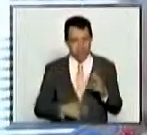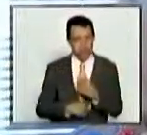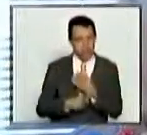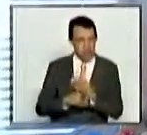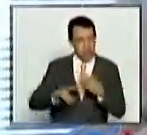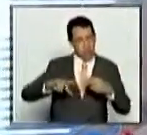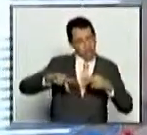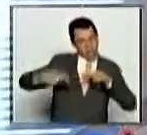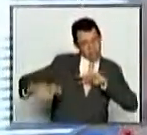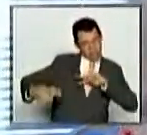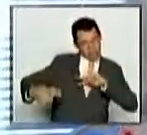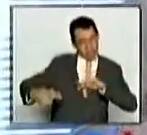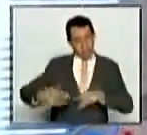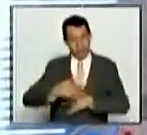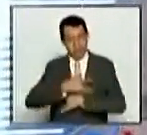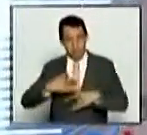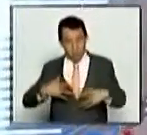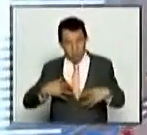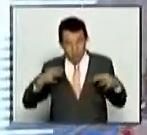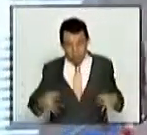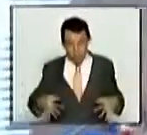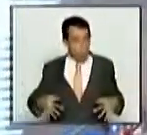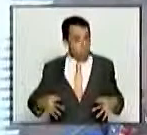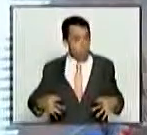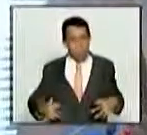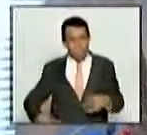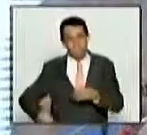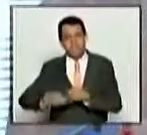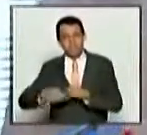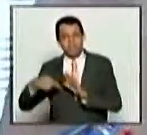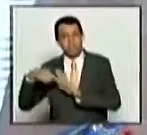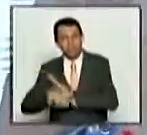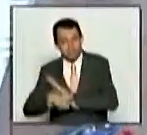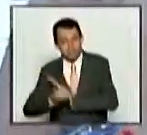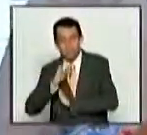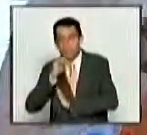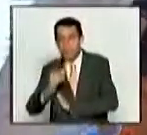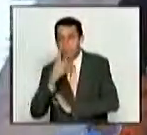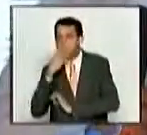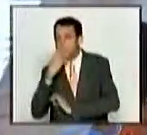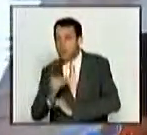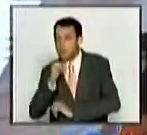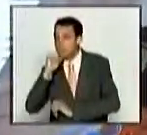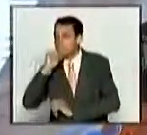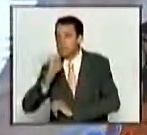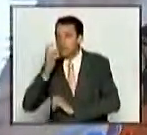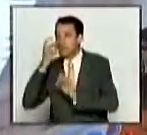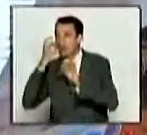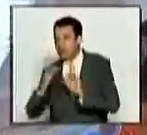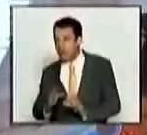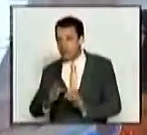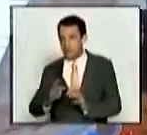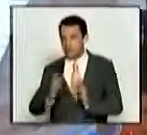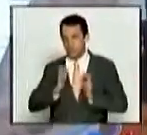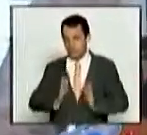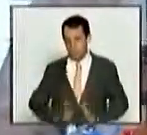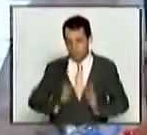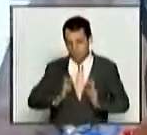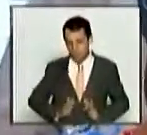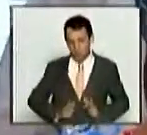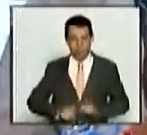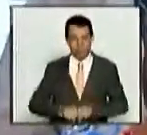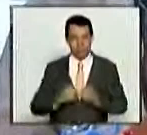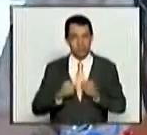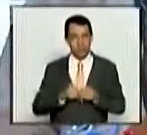en vez de mejorar de su enfermedad, hace un empeoramiento, se va empantanando, se va encharcando ese cuerpo, toda esa